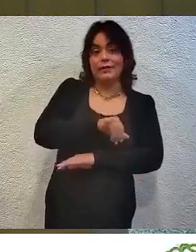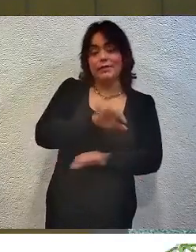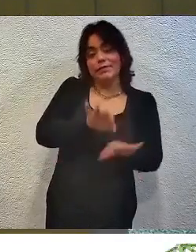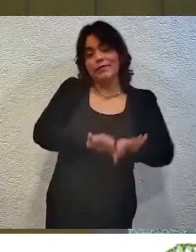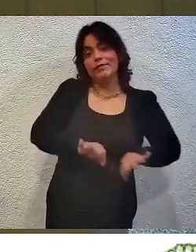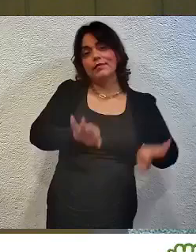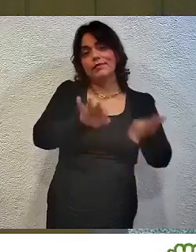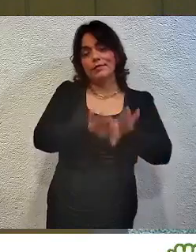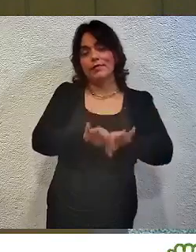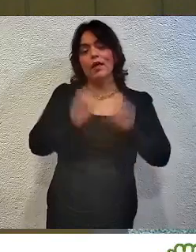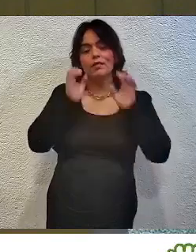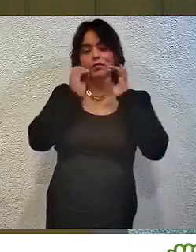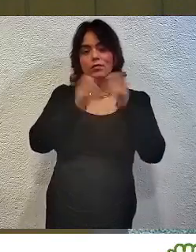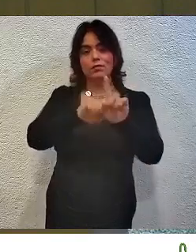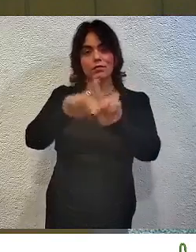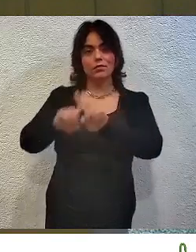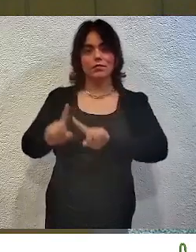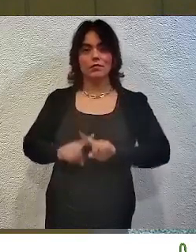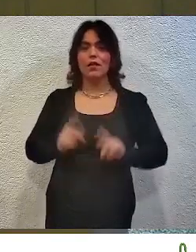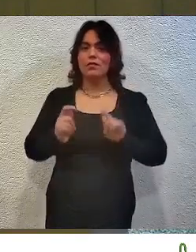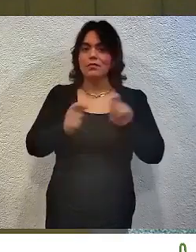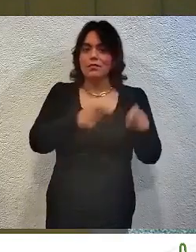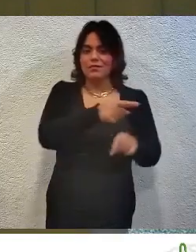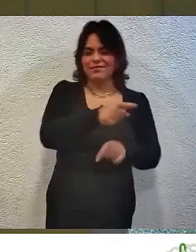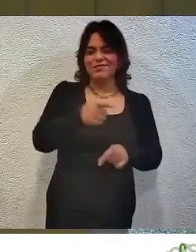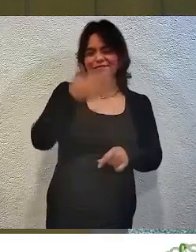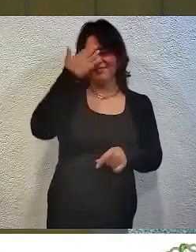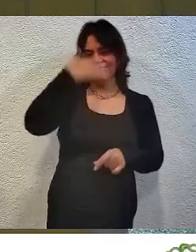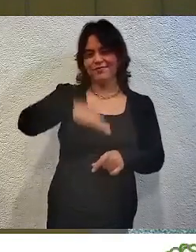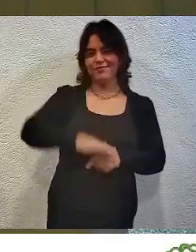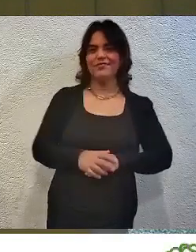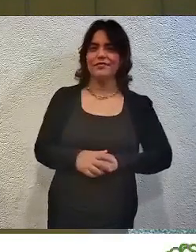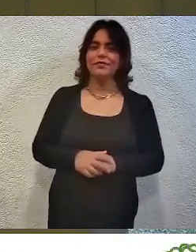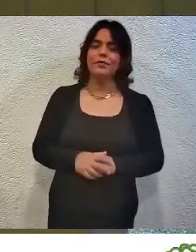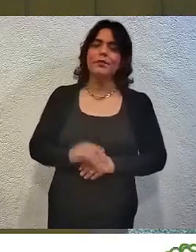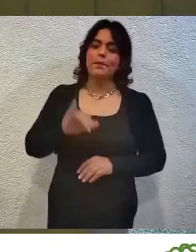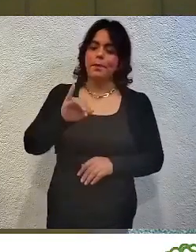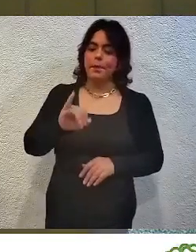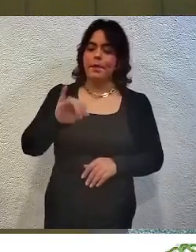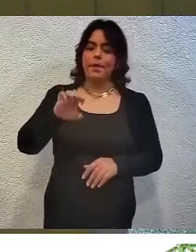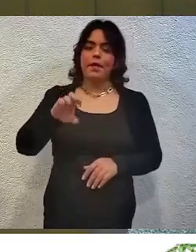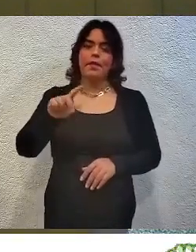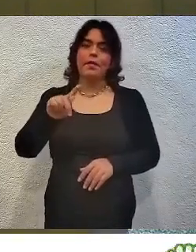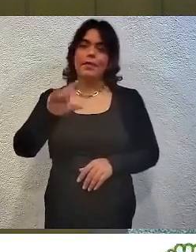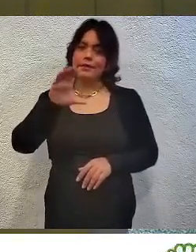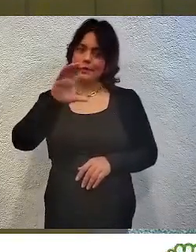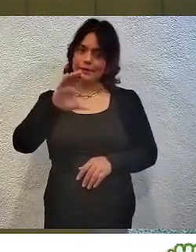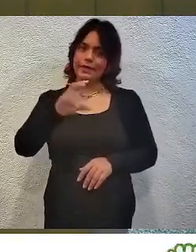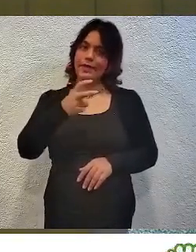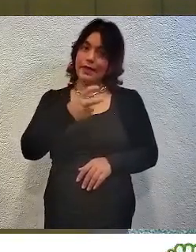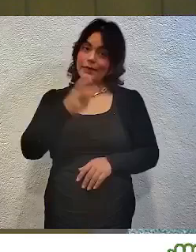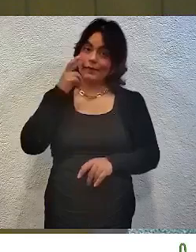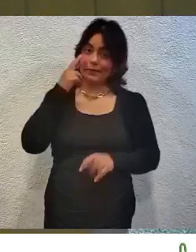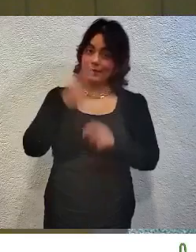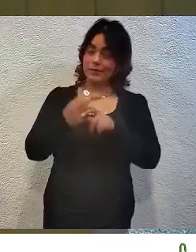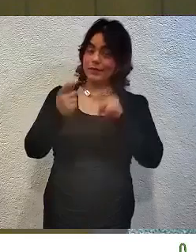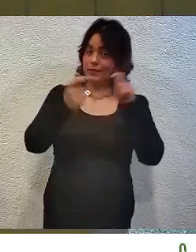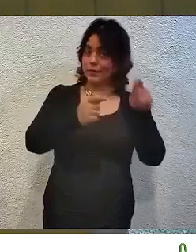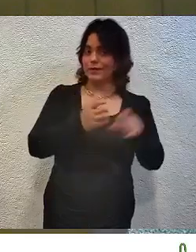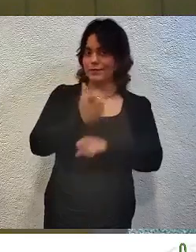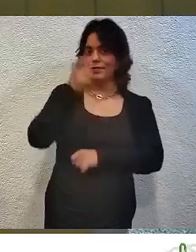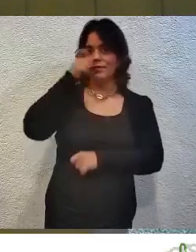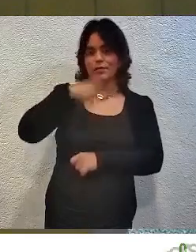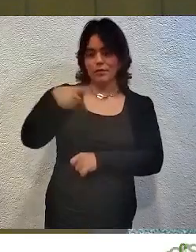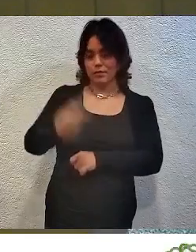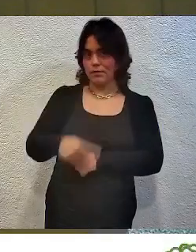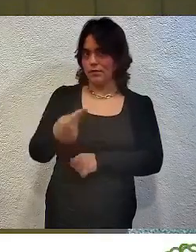los órganos competentes y facultados del Instituto Electoral y de Participación Ciudadana del Estado Guerrero. Y de